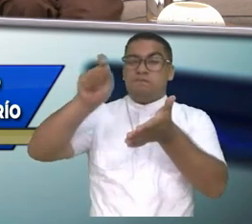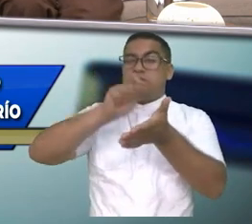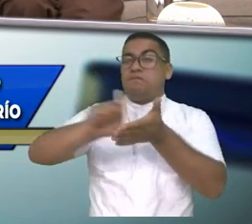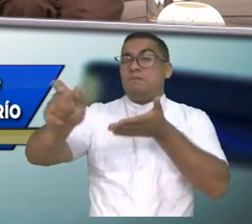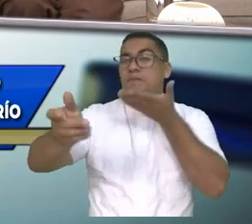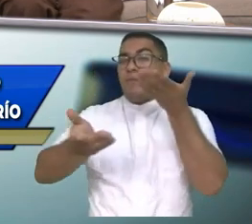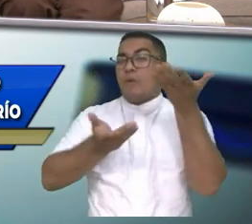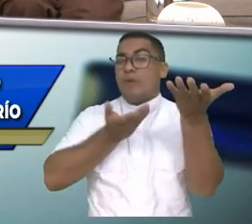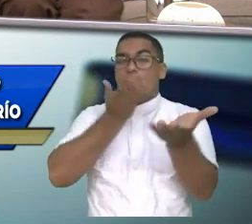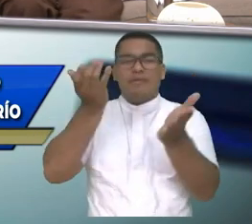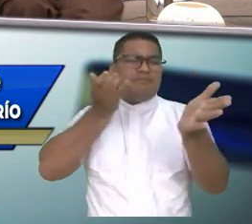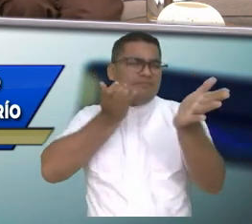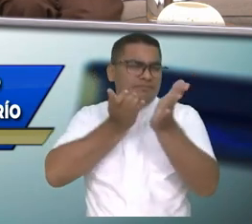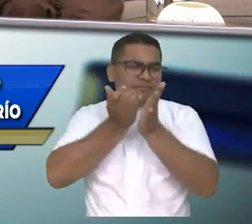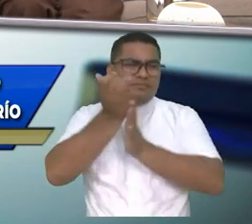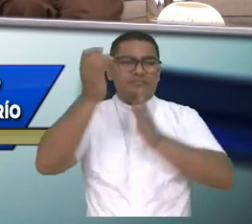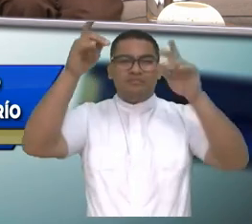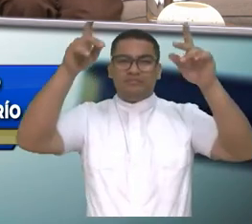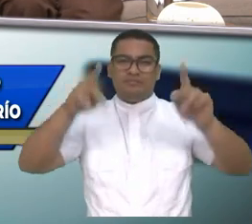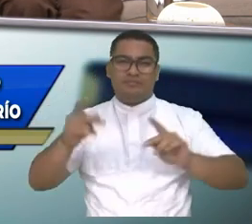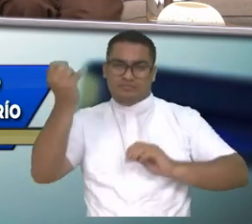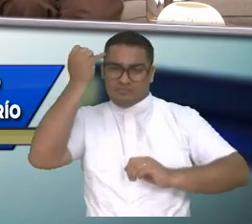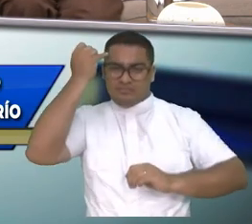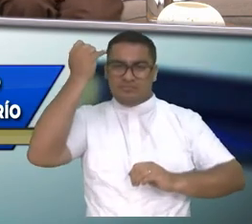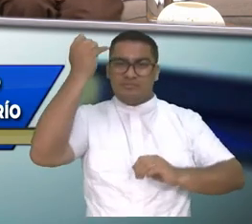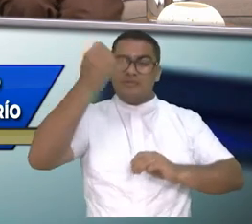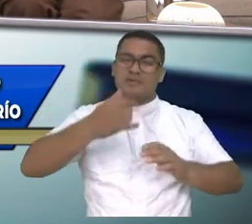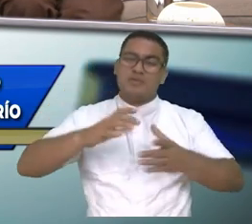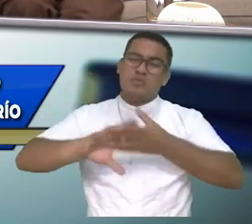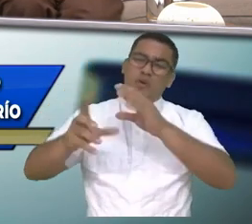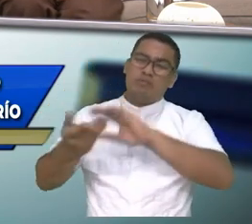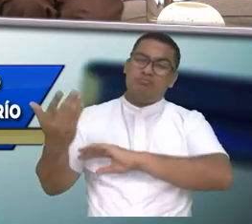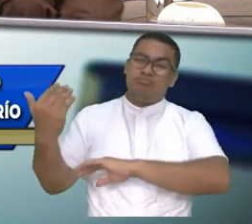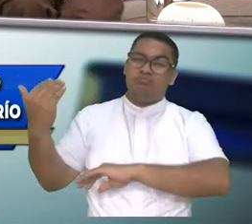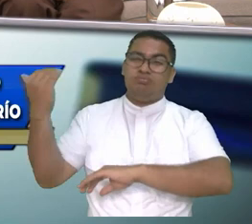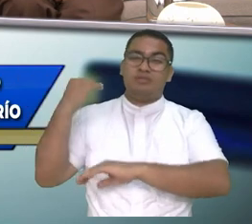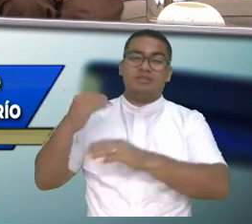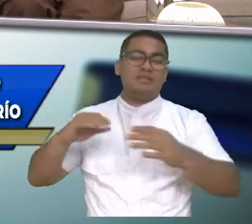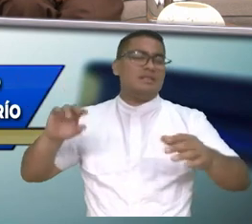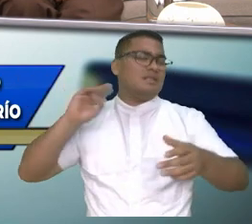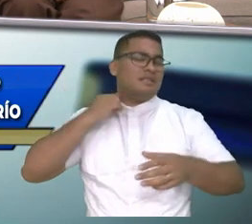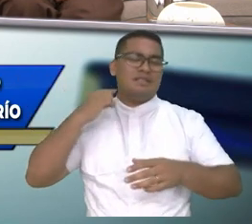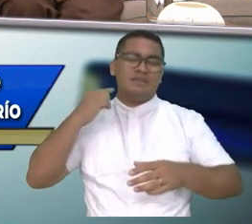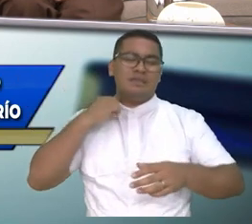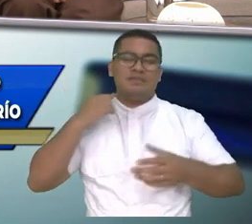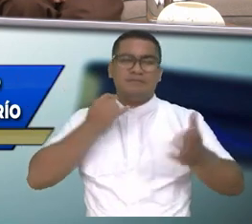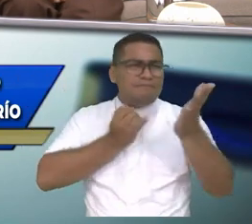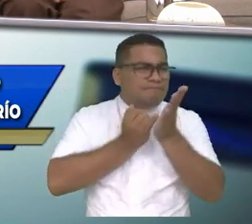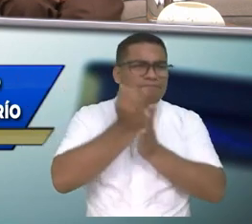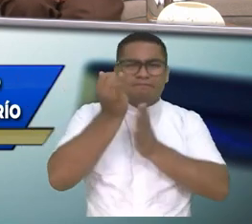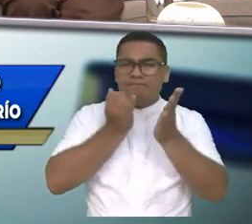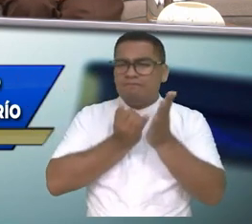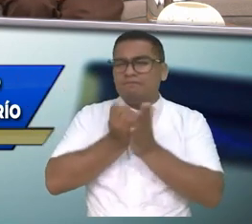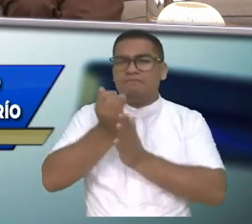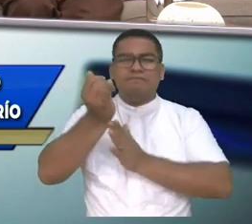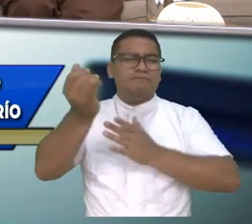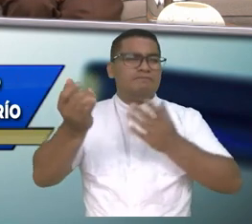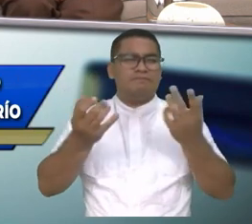poetas, de investigadores, de intelectuales, de historiadores, que no se cansan de investigar,